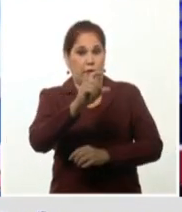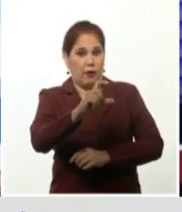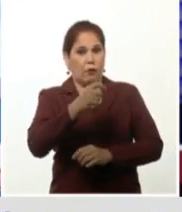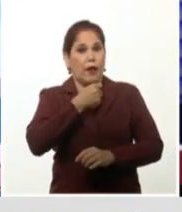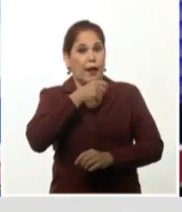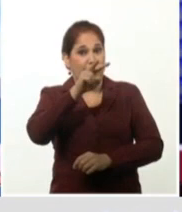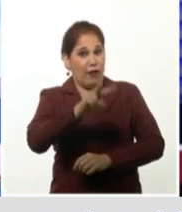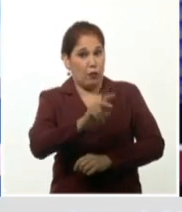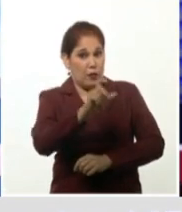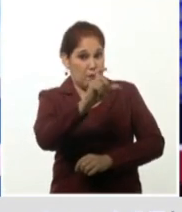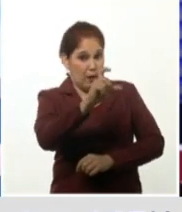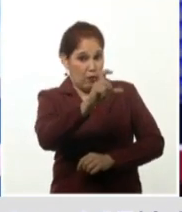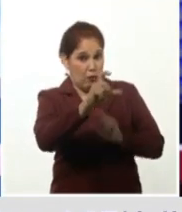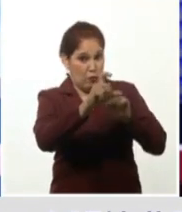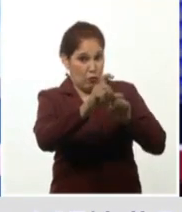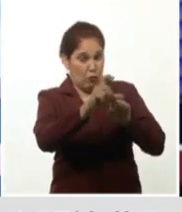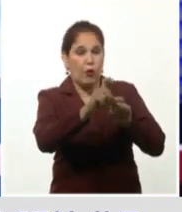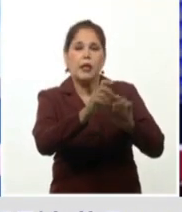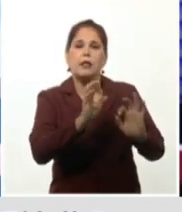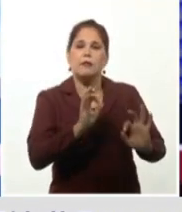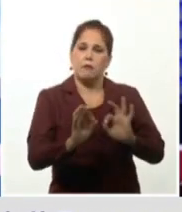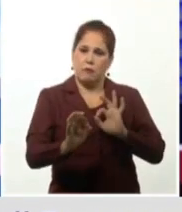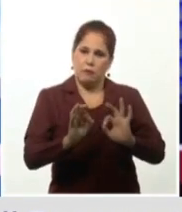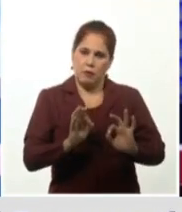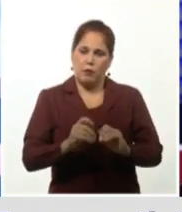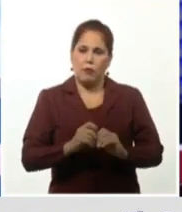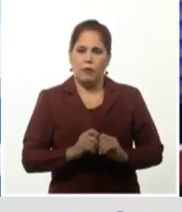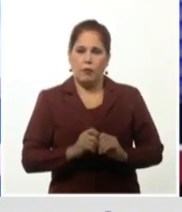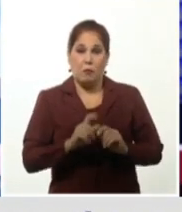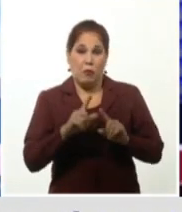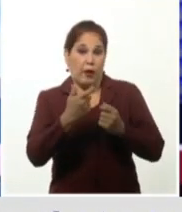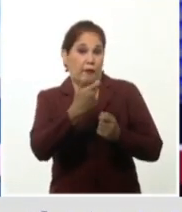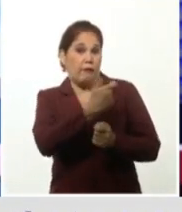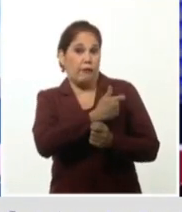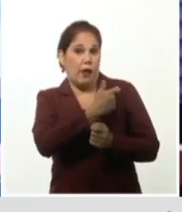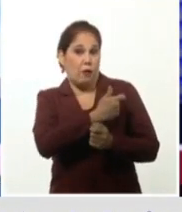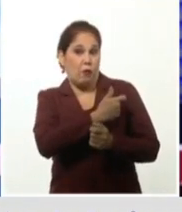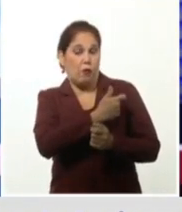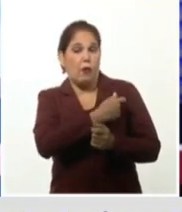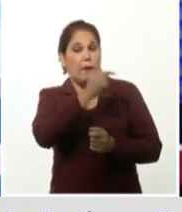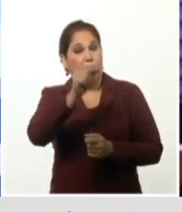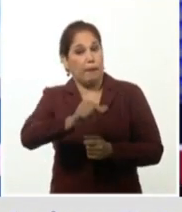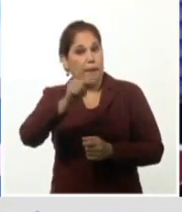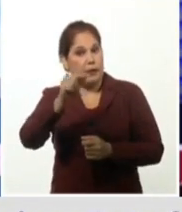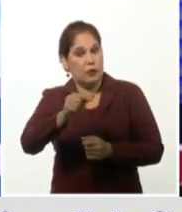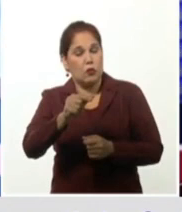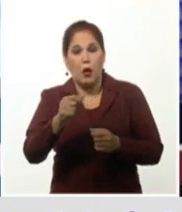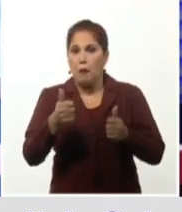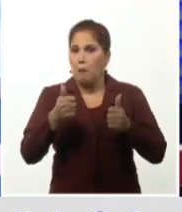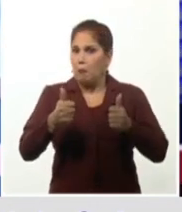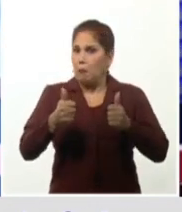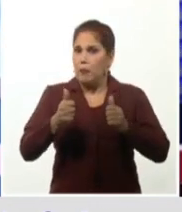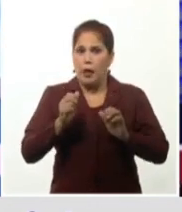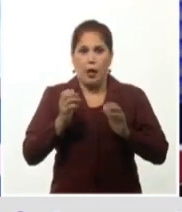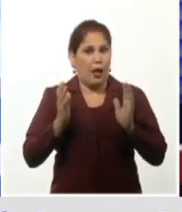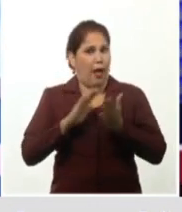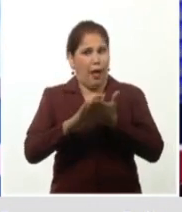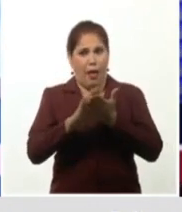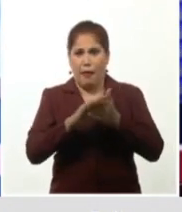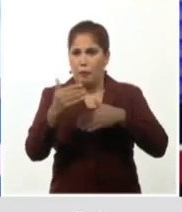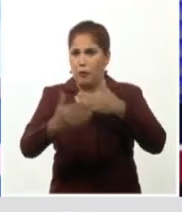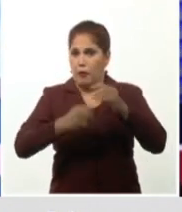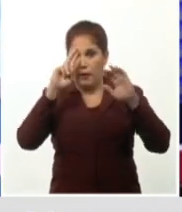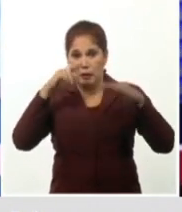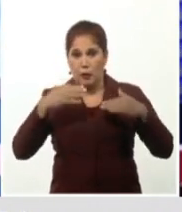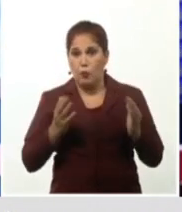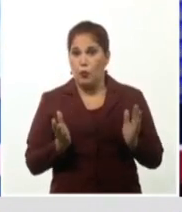es que la vacuna sea segura, porque es un producto que se administra a personas sanas o aparentemente sanas, y por tanto